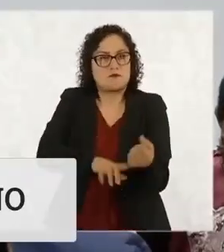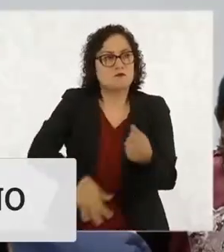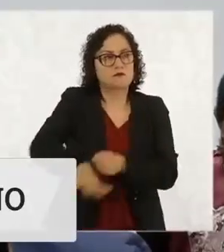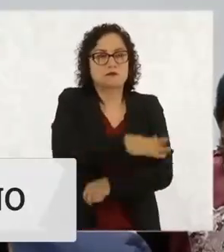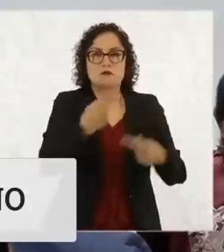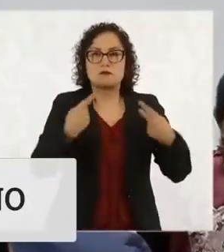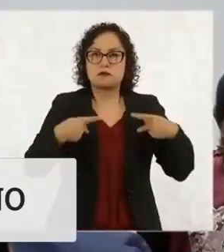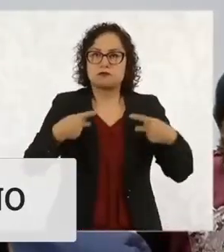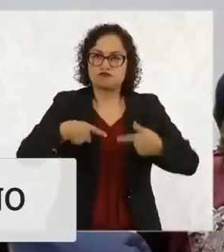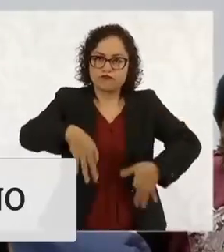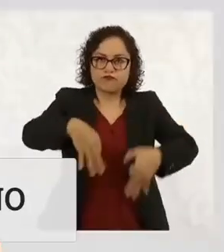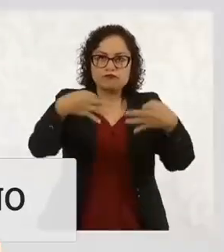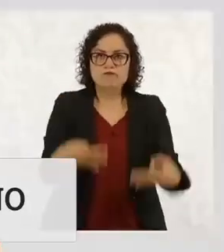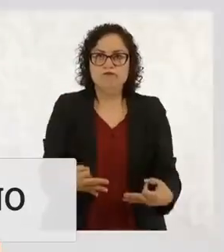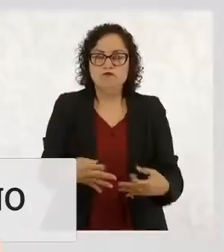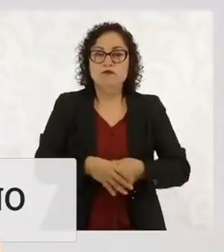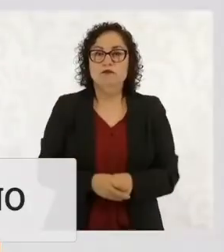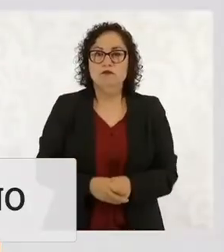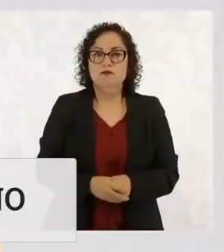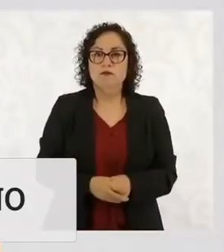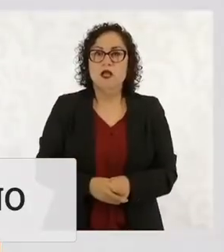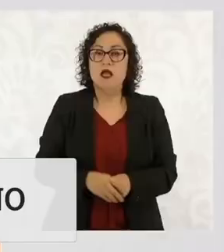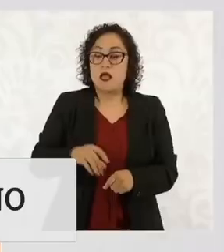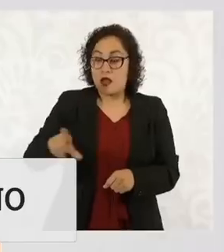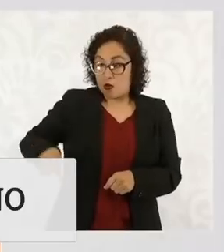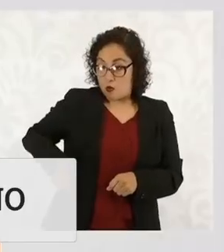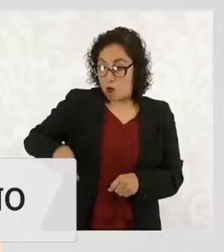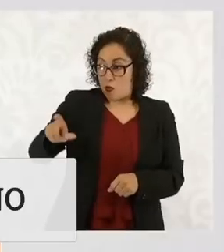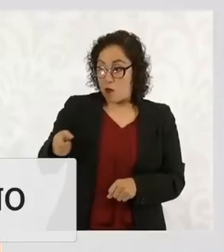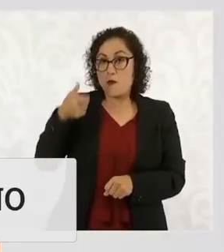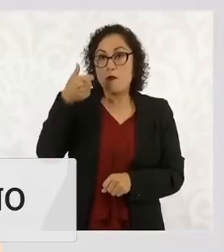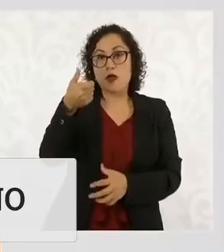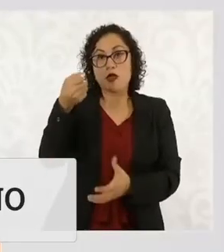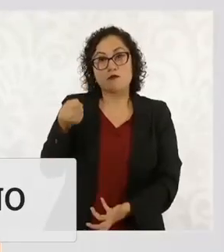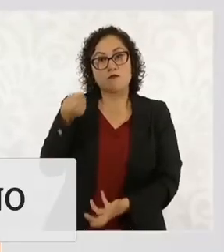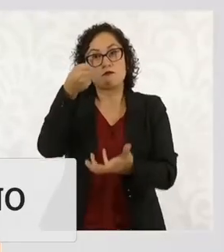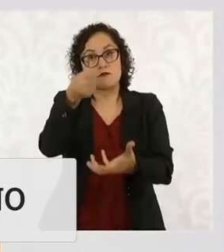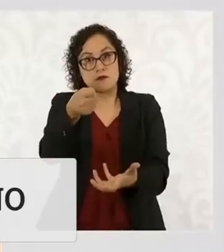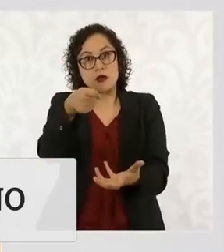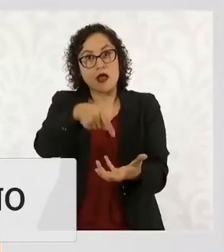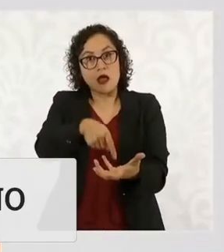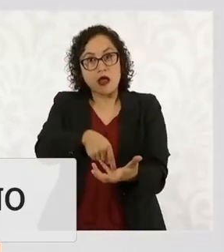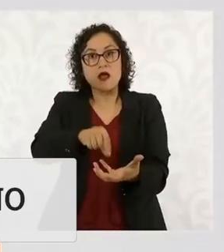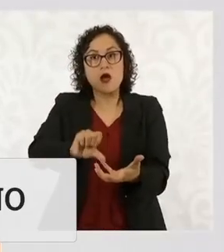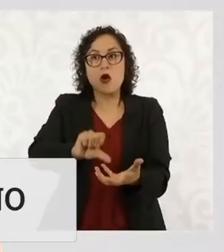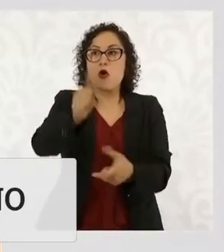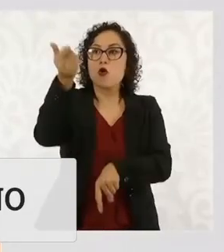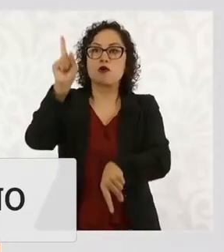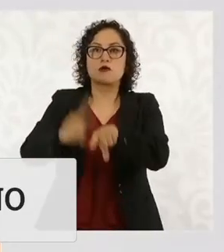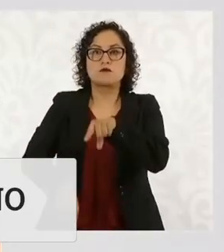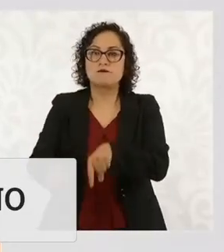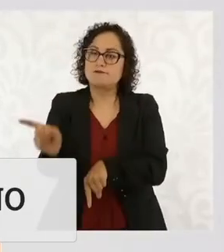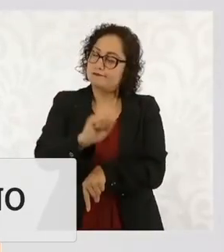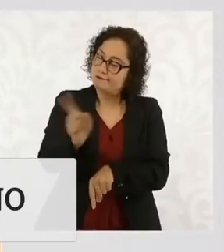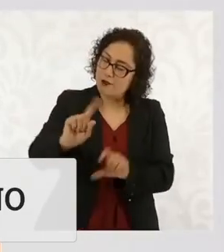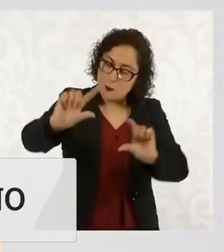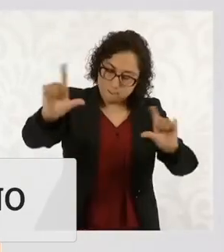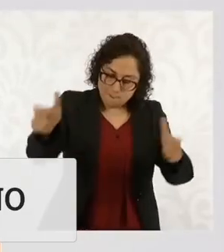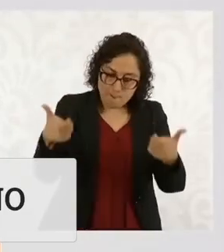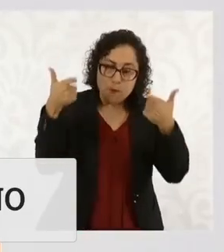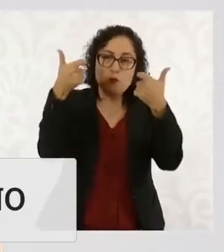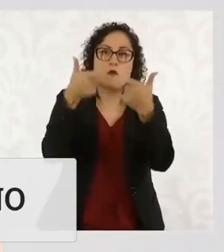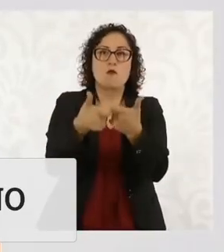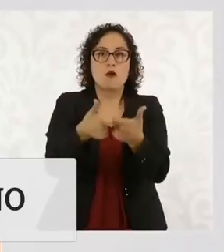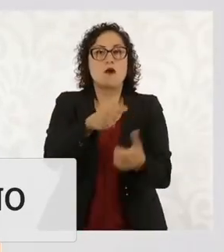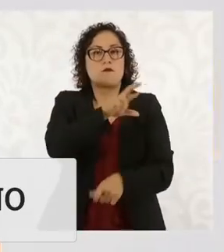La inversión pública no sustituye, sino que complementa y potencia la inversión privada, pero